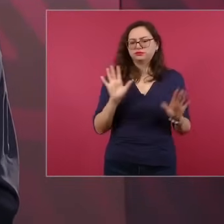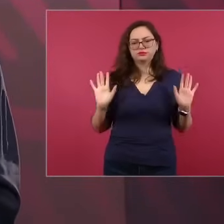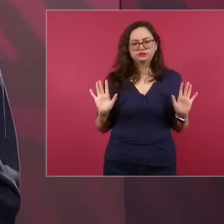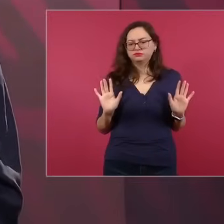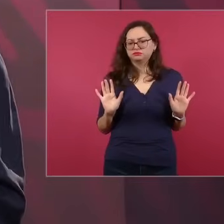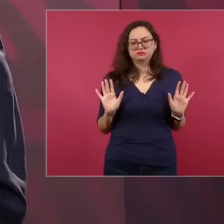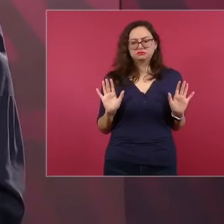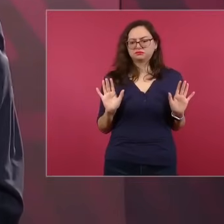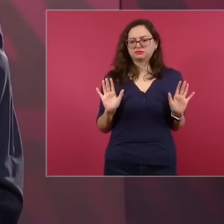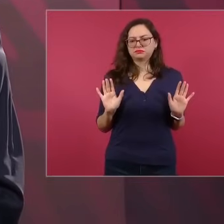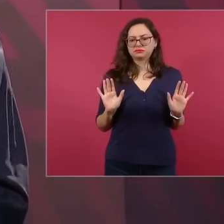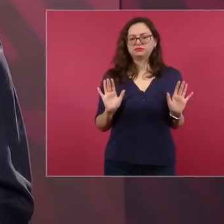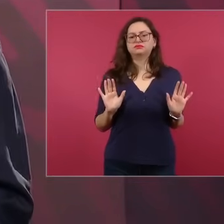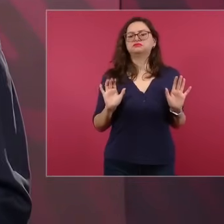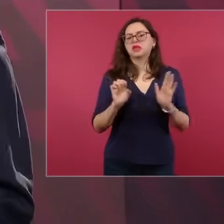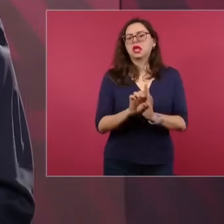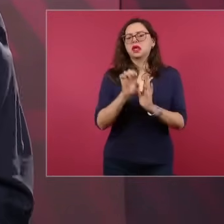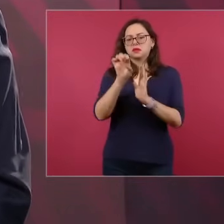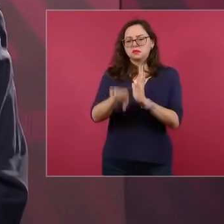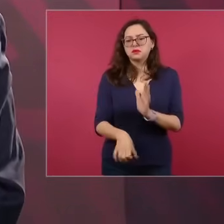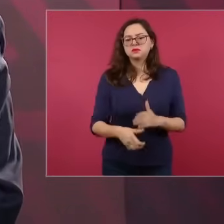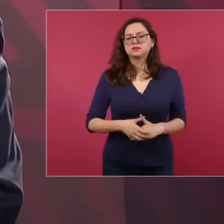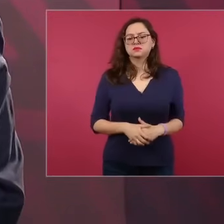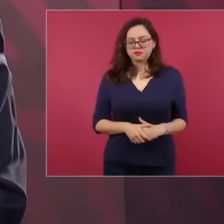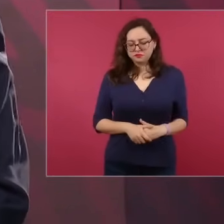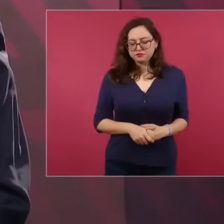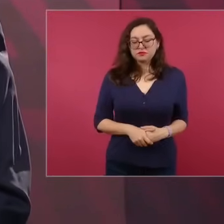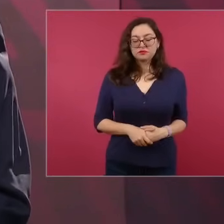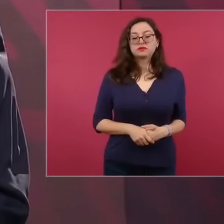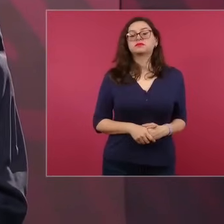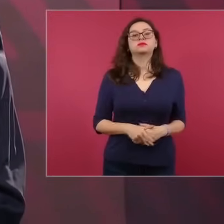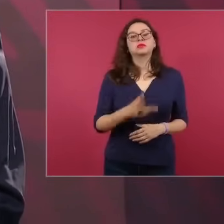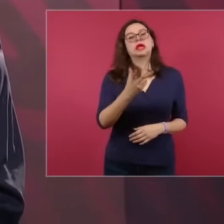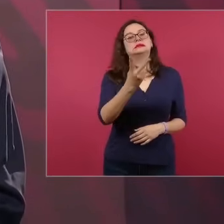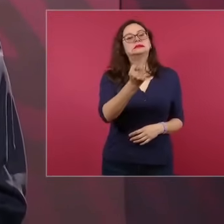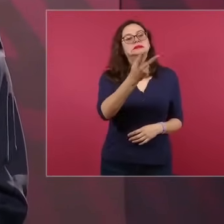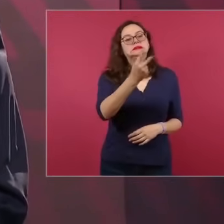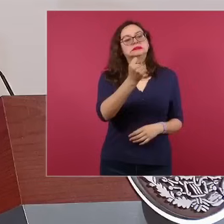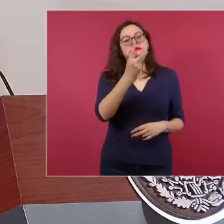a ver, Televisa, tú estás diciendo esto.